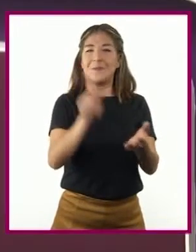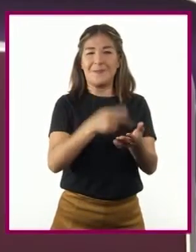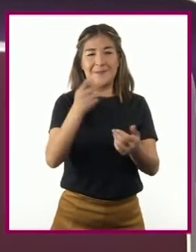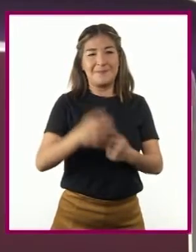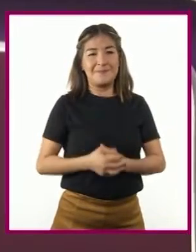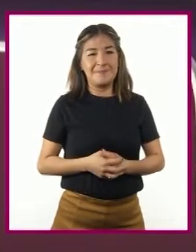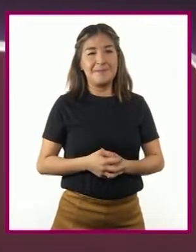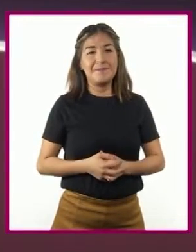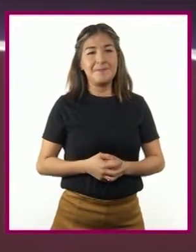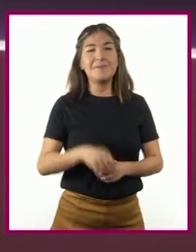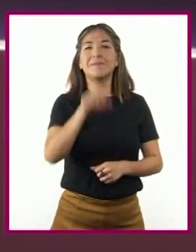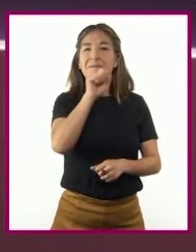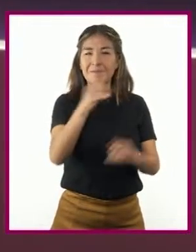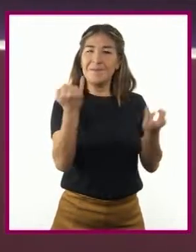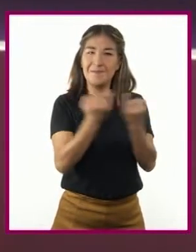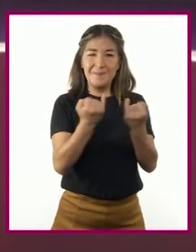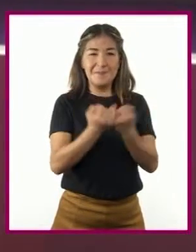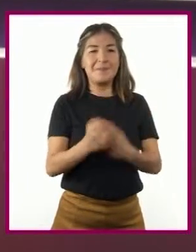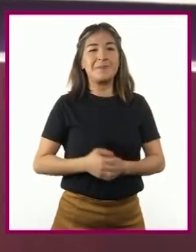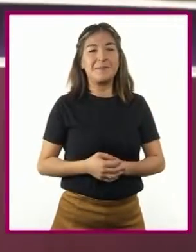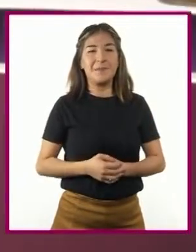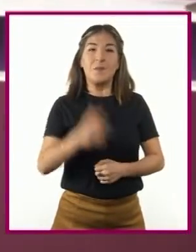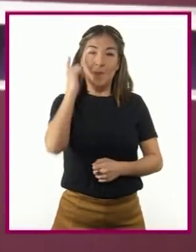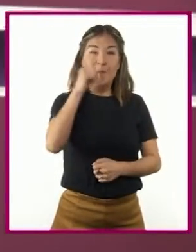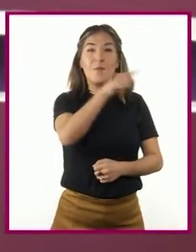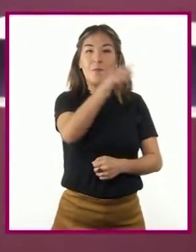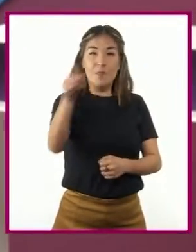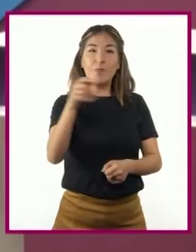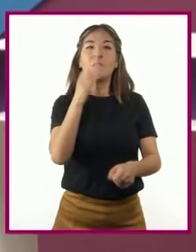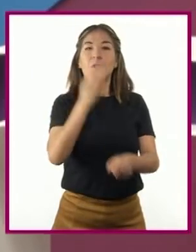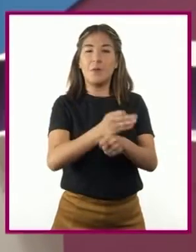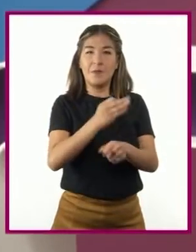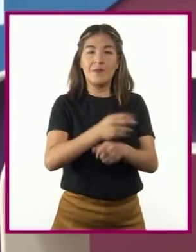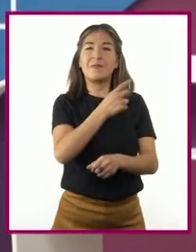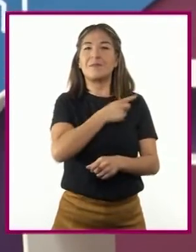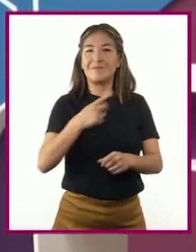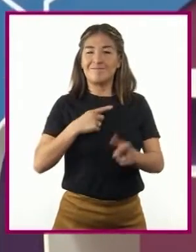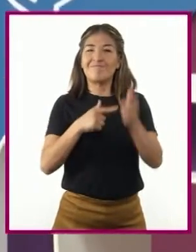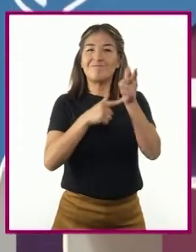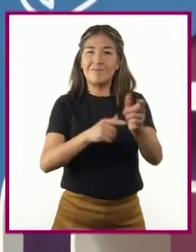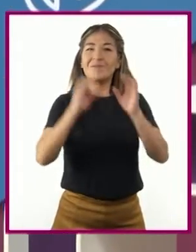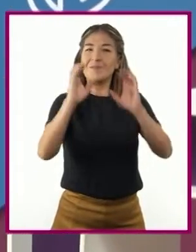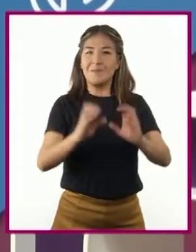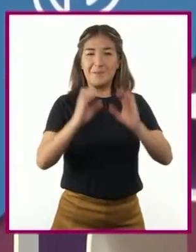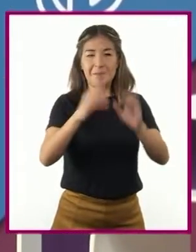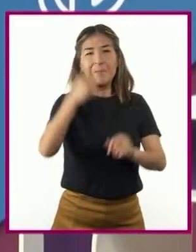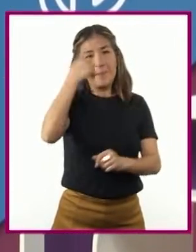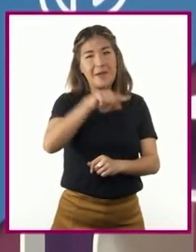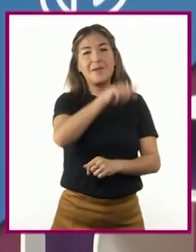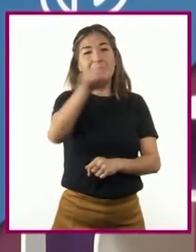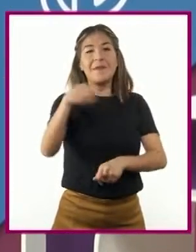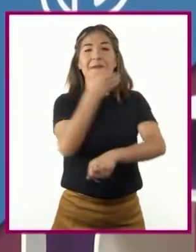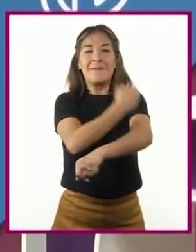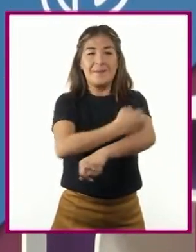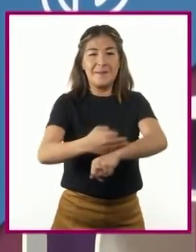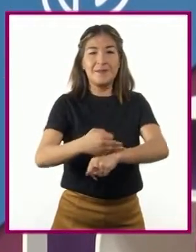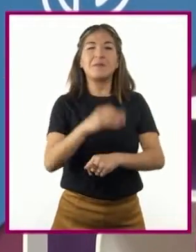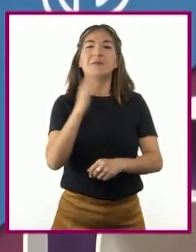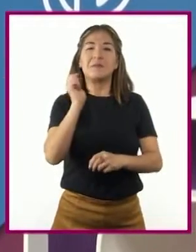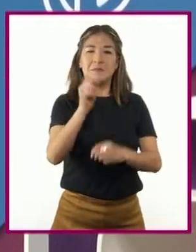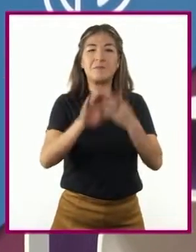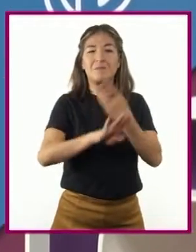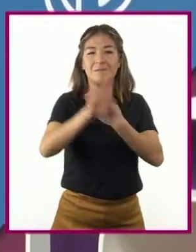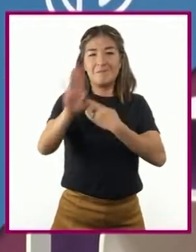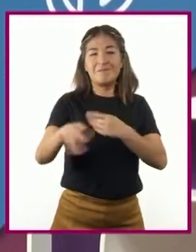más. Igualmente, esperamos que estén tomando las medidas sanitarias necesarias para que sus familias puedan